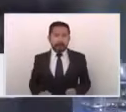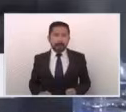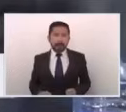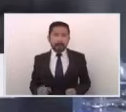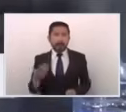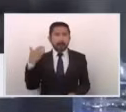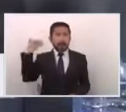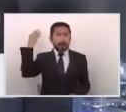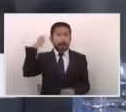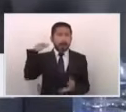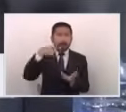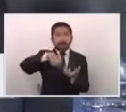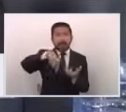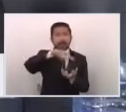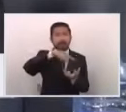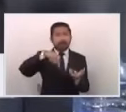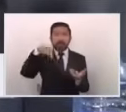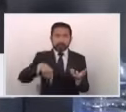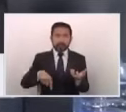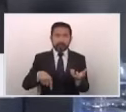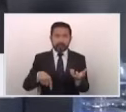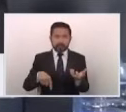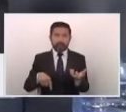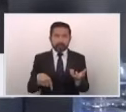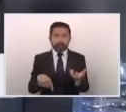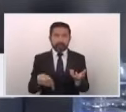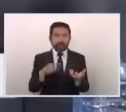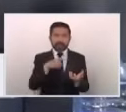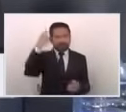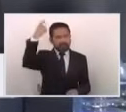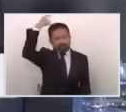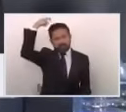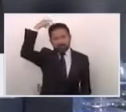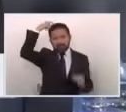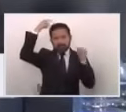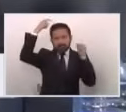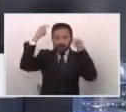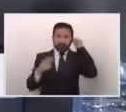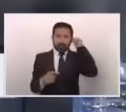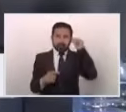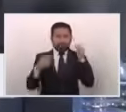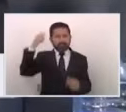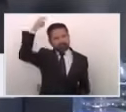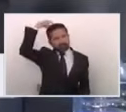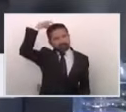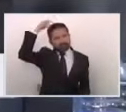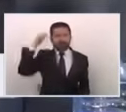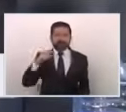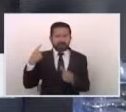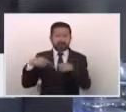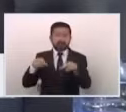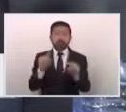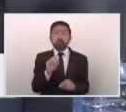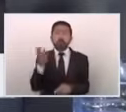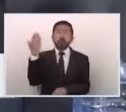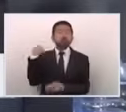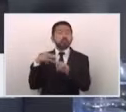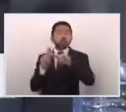la que ellos ahora, con ese cinismo que les caracteriza, aún siguen